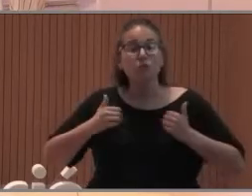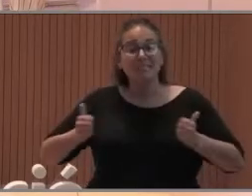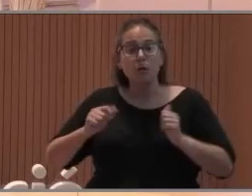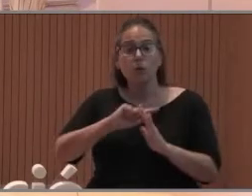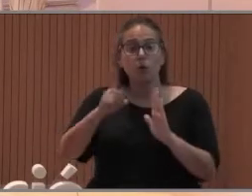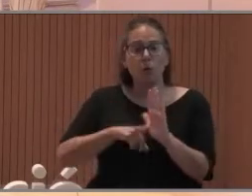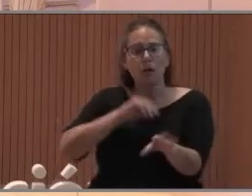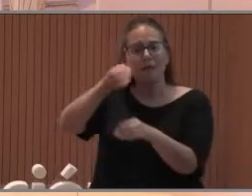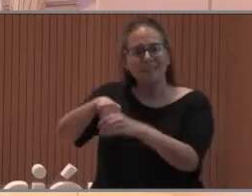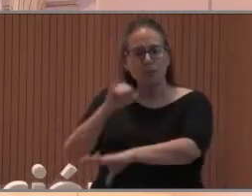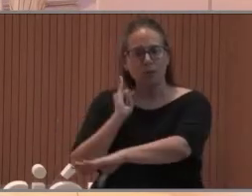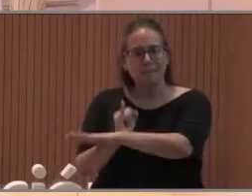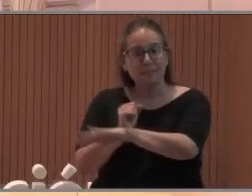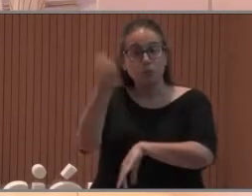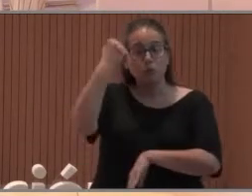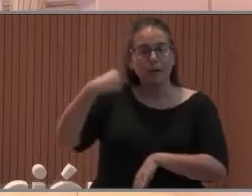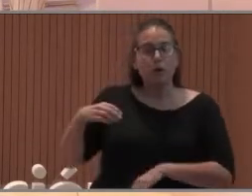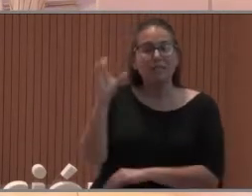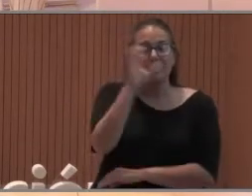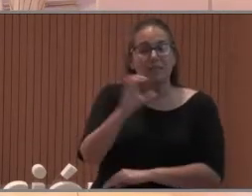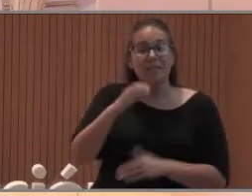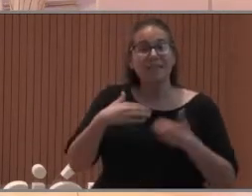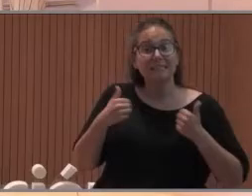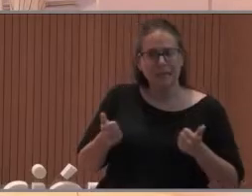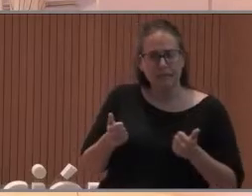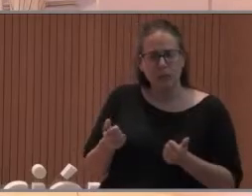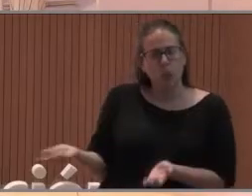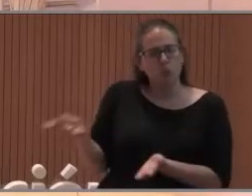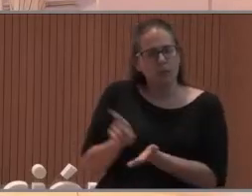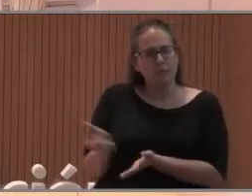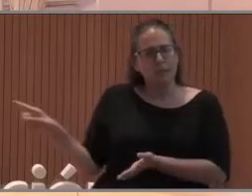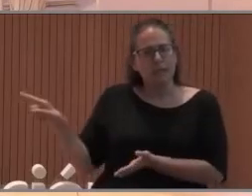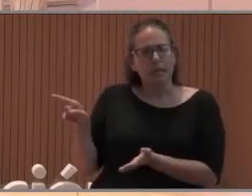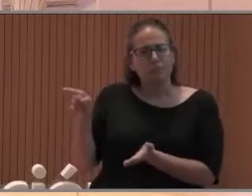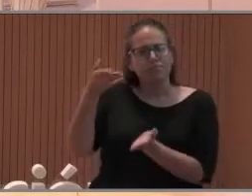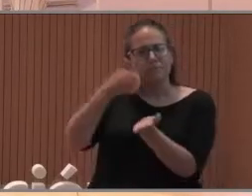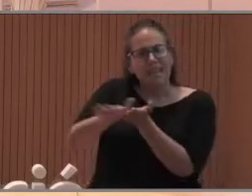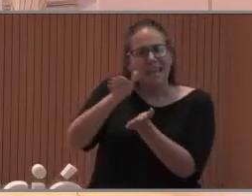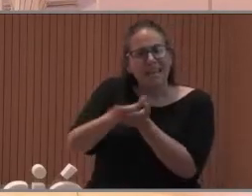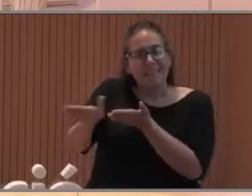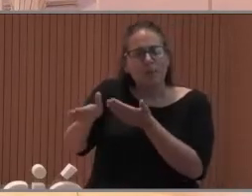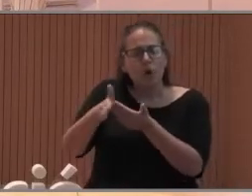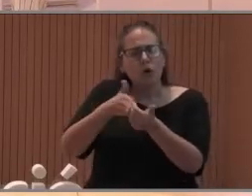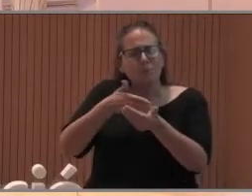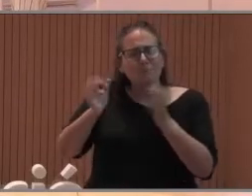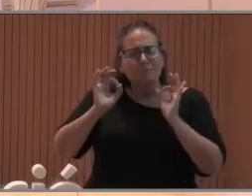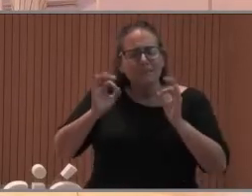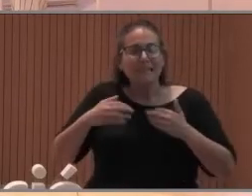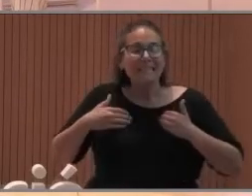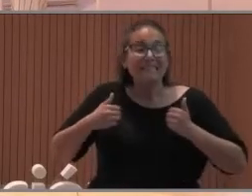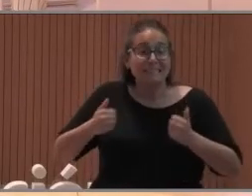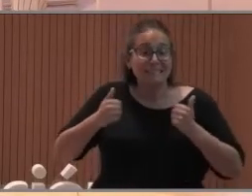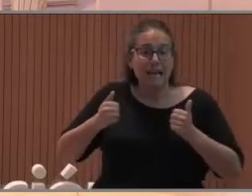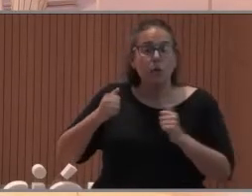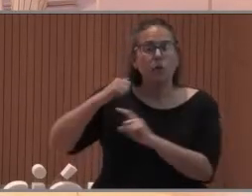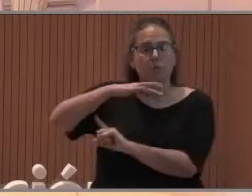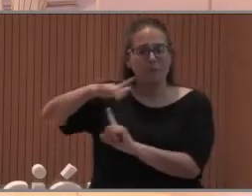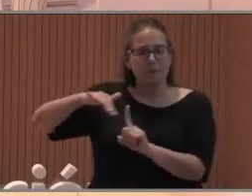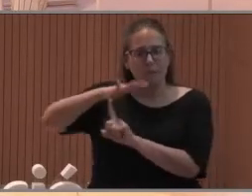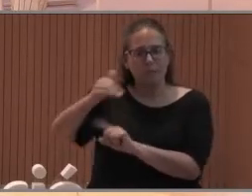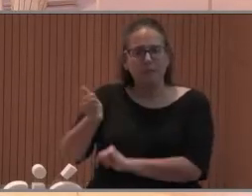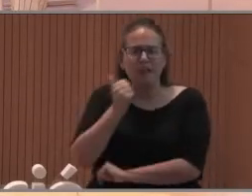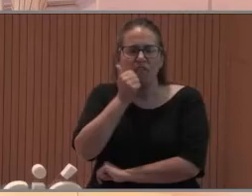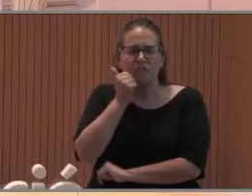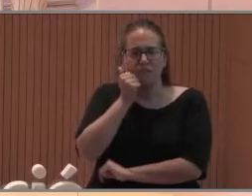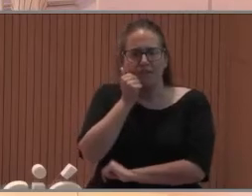en el Instituto Aragonés de Ciencias de la Salud y fue editor de los informes Salud y Medio Ambiente de DKV y ECODES entre los